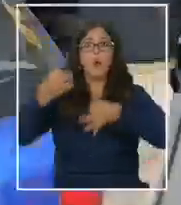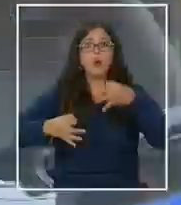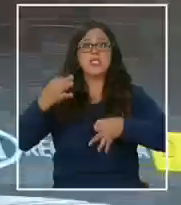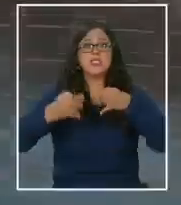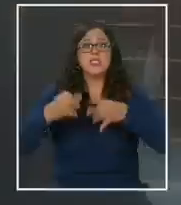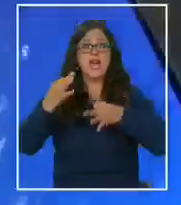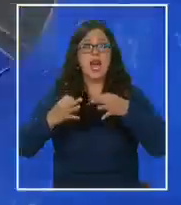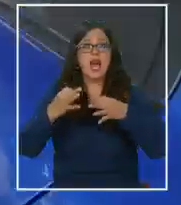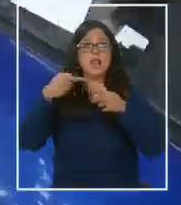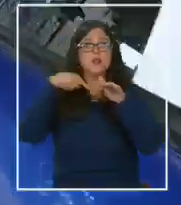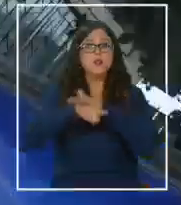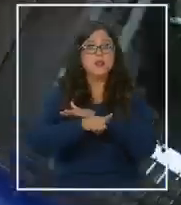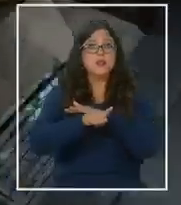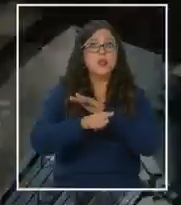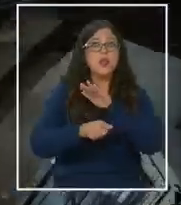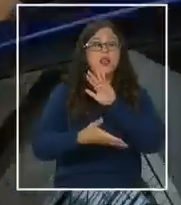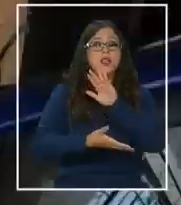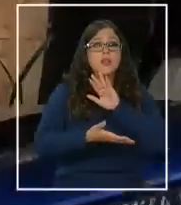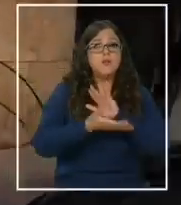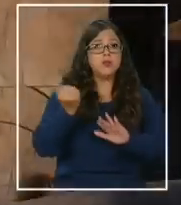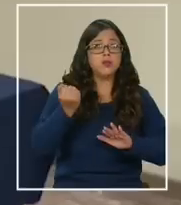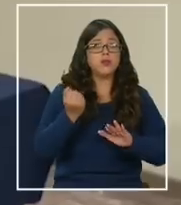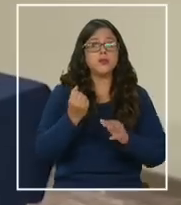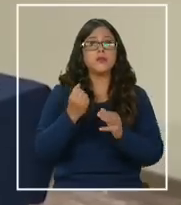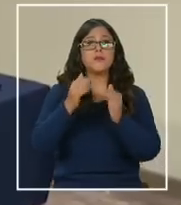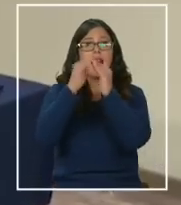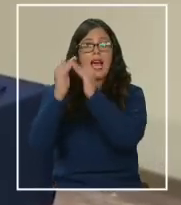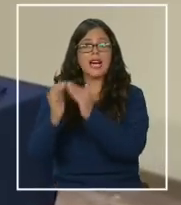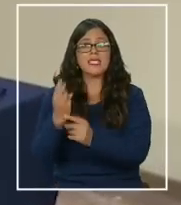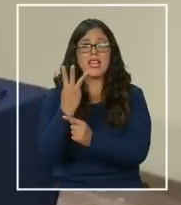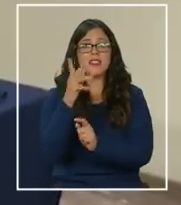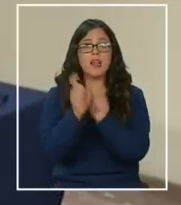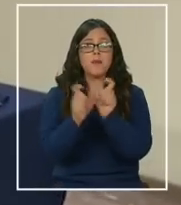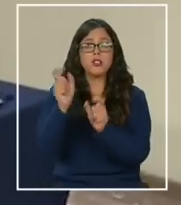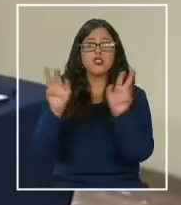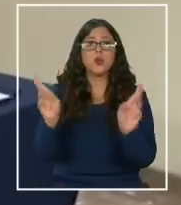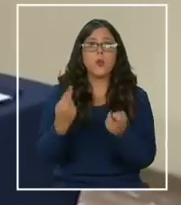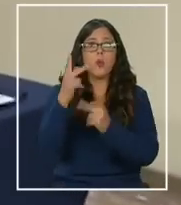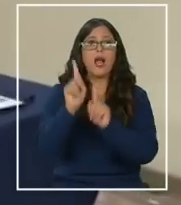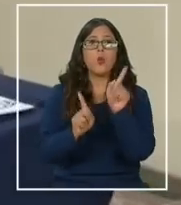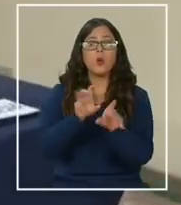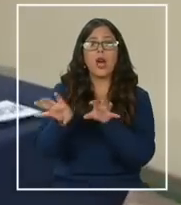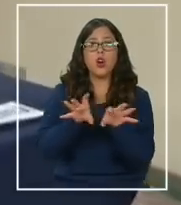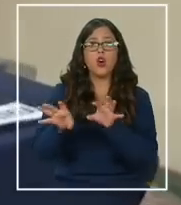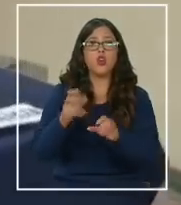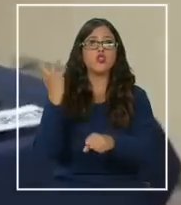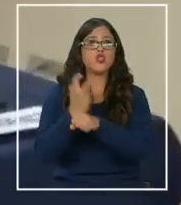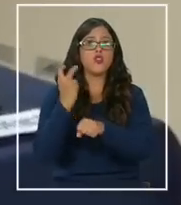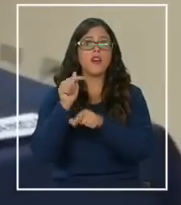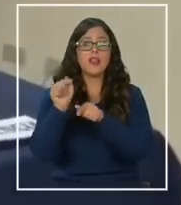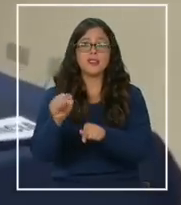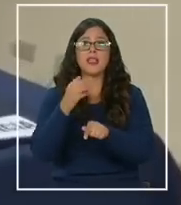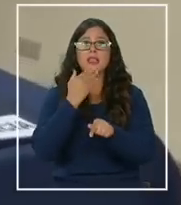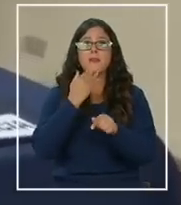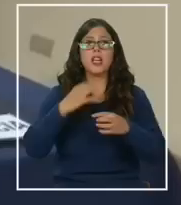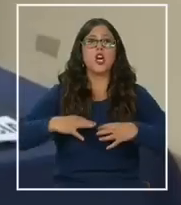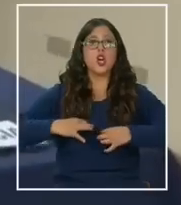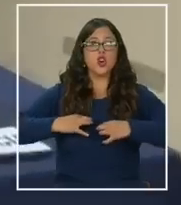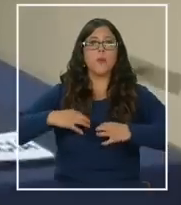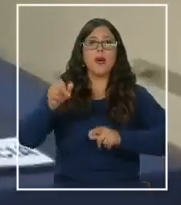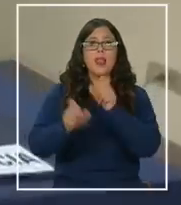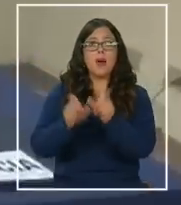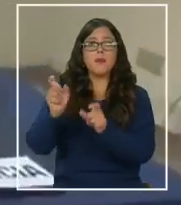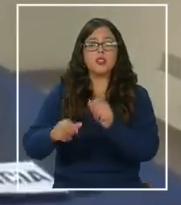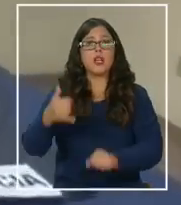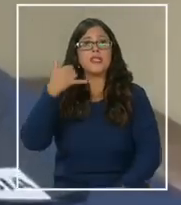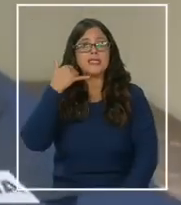entrada, registro e incautación para el domicilio de los 3 imputados, se recuperaron algunas especies robadas, entre ellas ropa de los imputados,